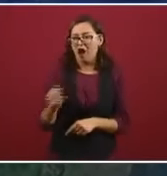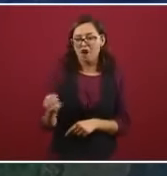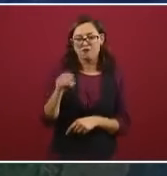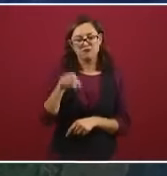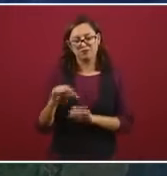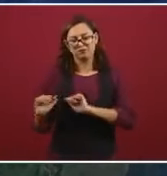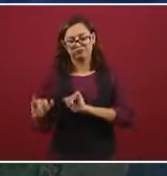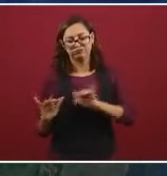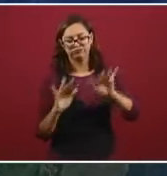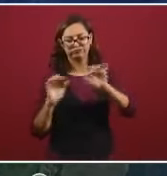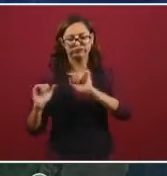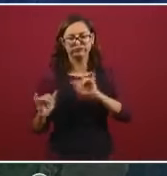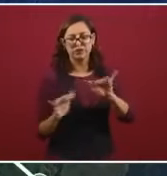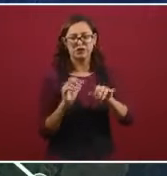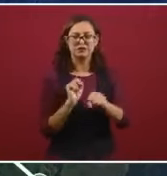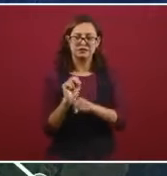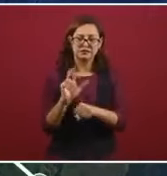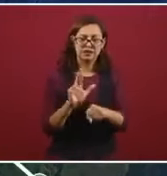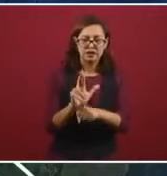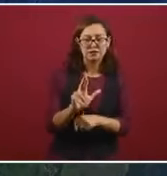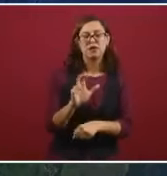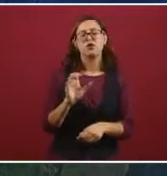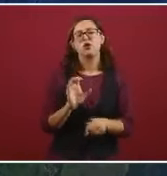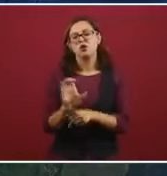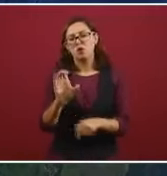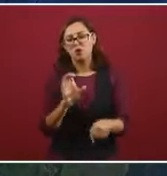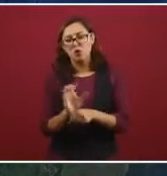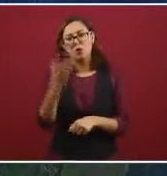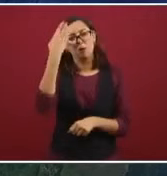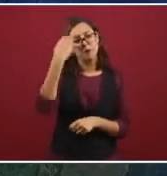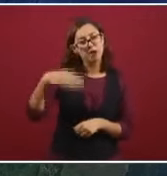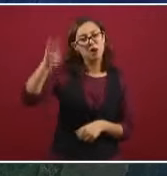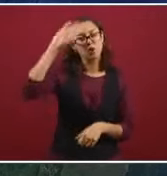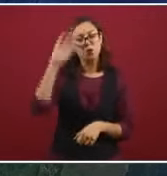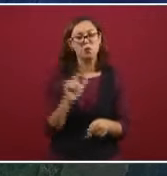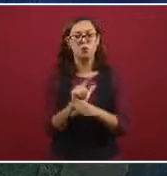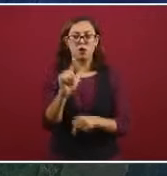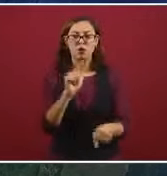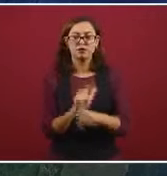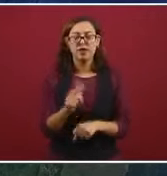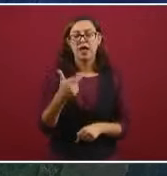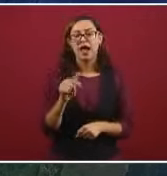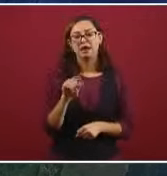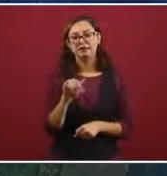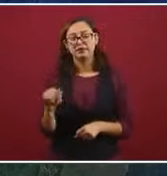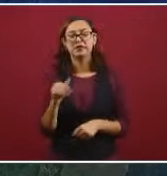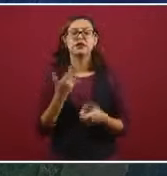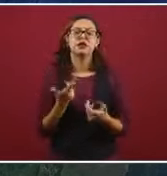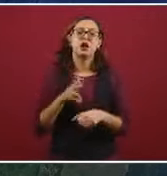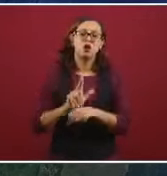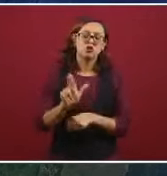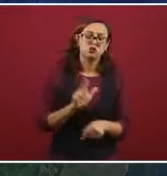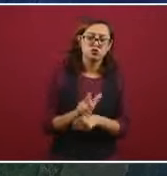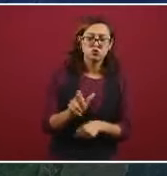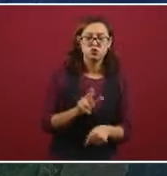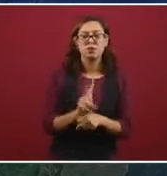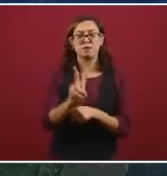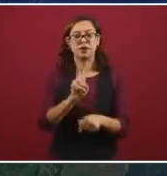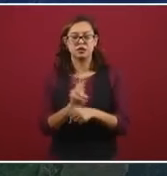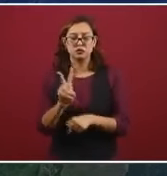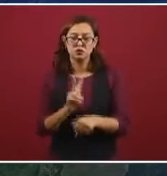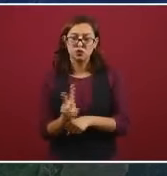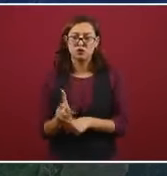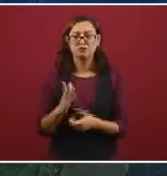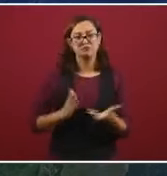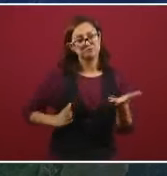oleadas migratorias, como El Salvador, Colombia, Cuba, Guatemala, Haití, Honduras y Venezuela, quienes tienen como